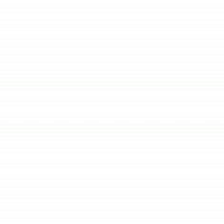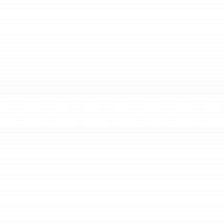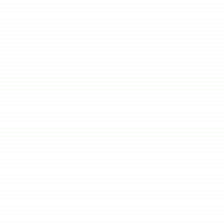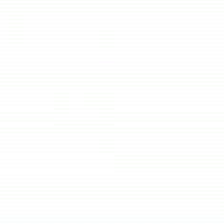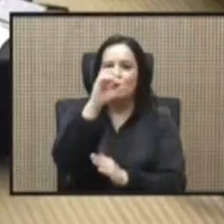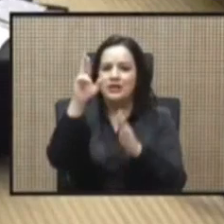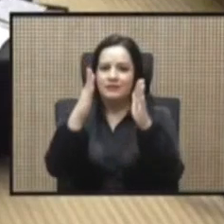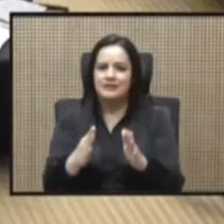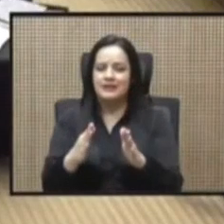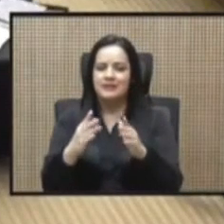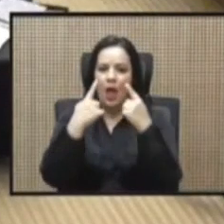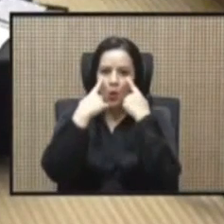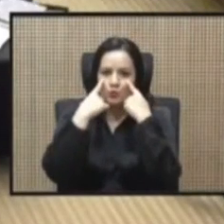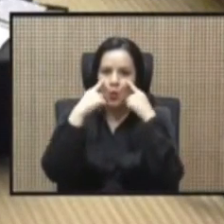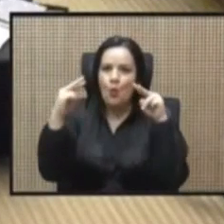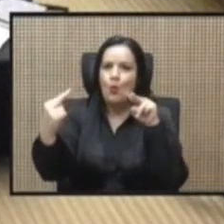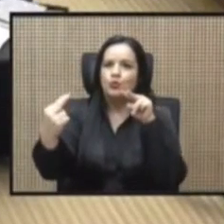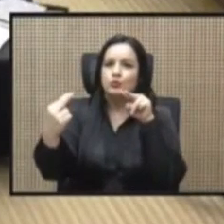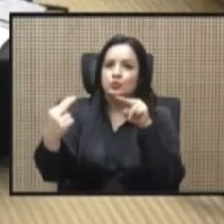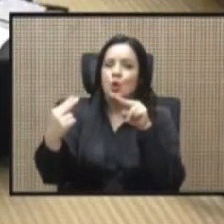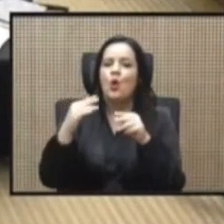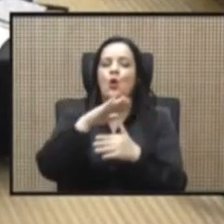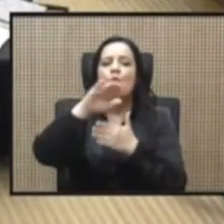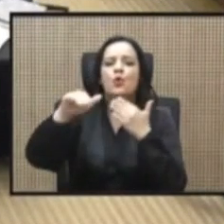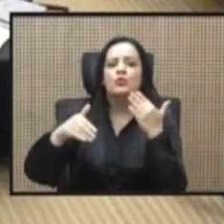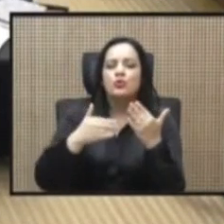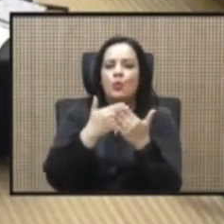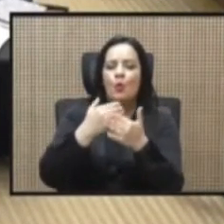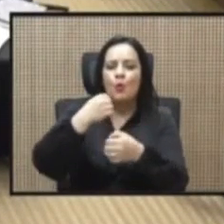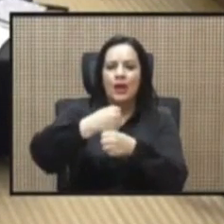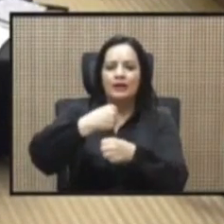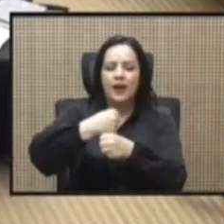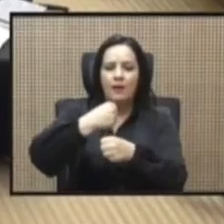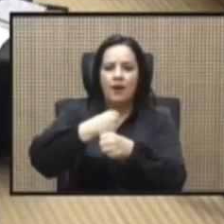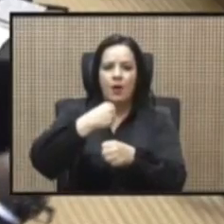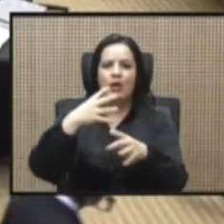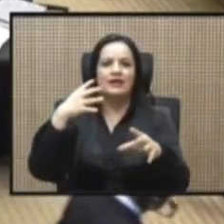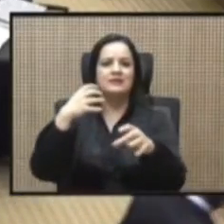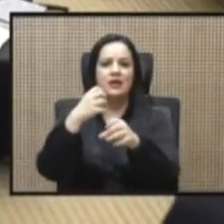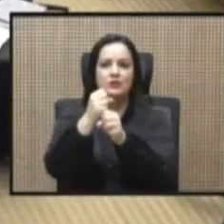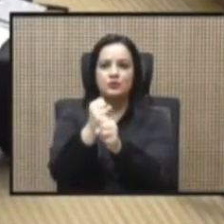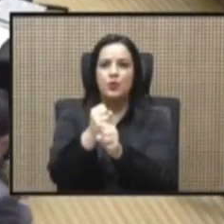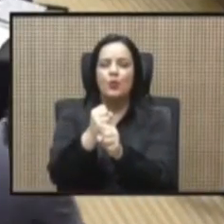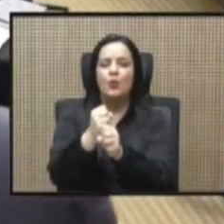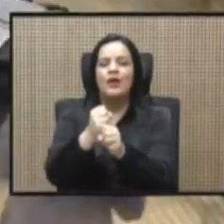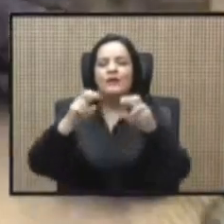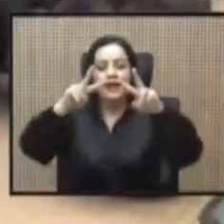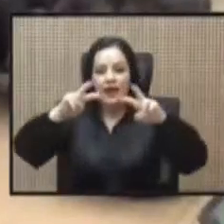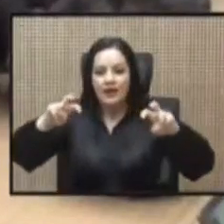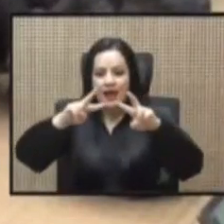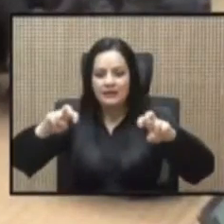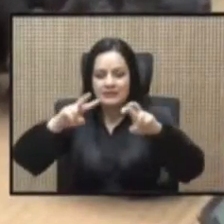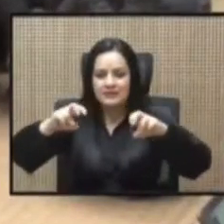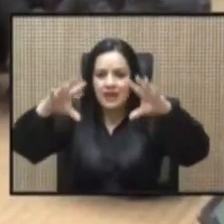y el presidente de costa rica carlos alvarado negó en una audiencia ante una comisión legislativa que la efímera